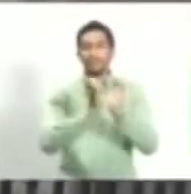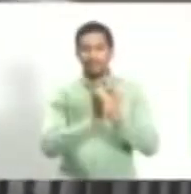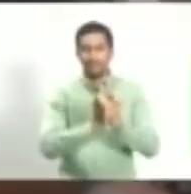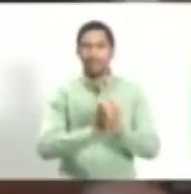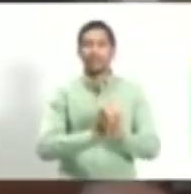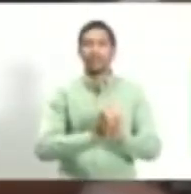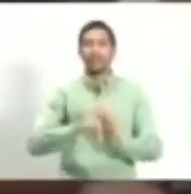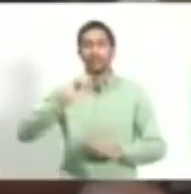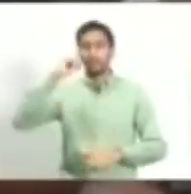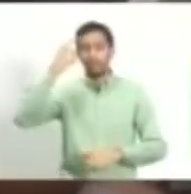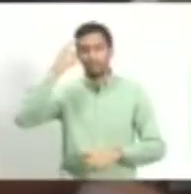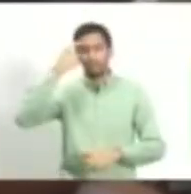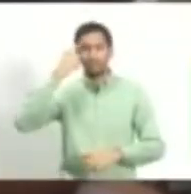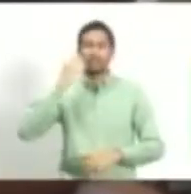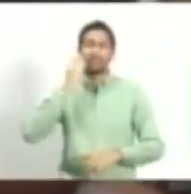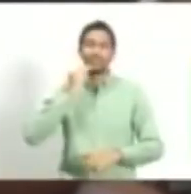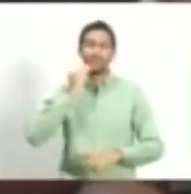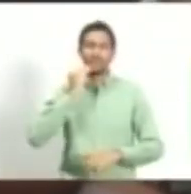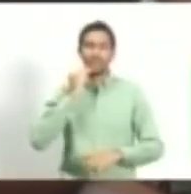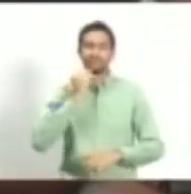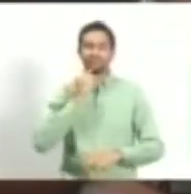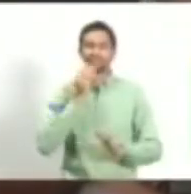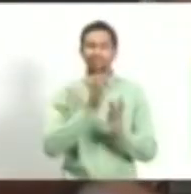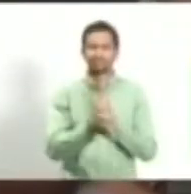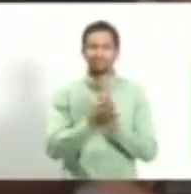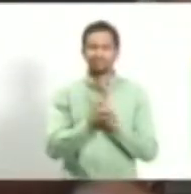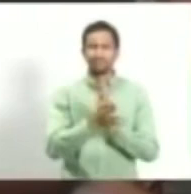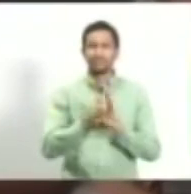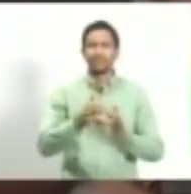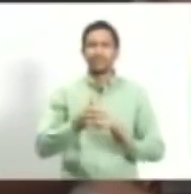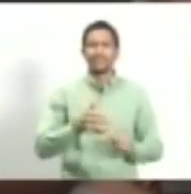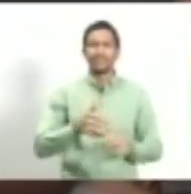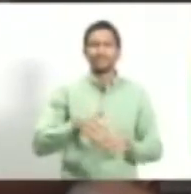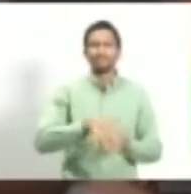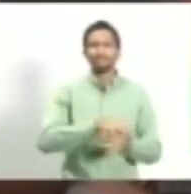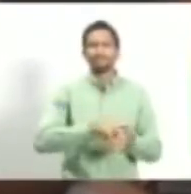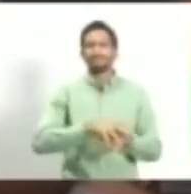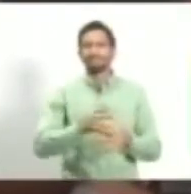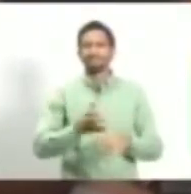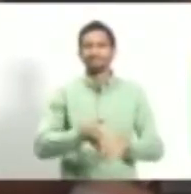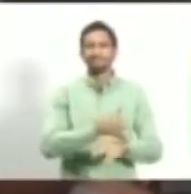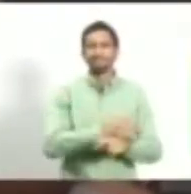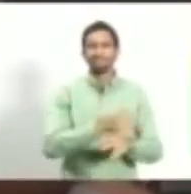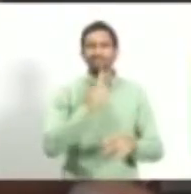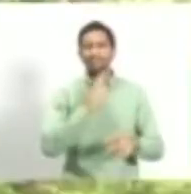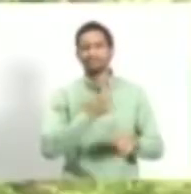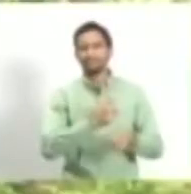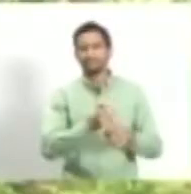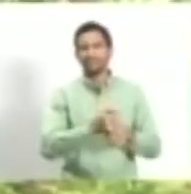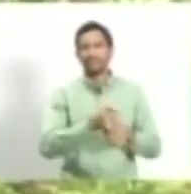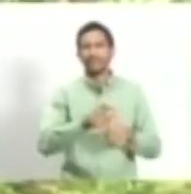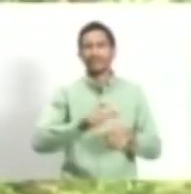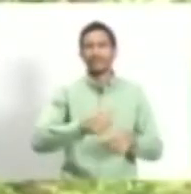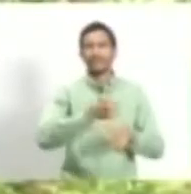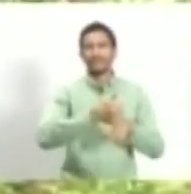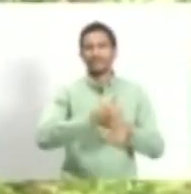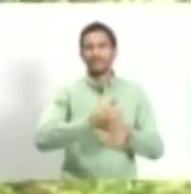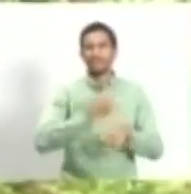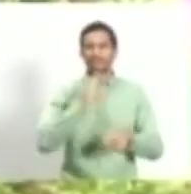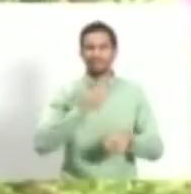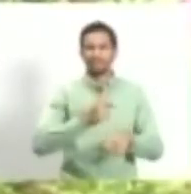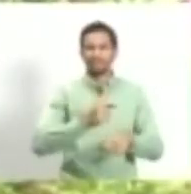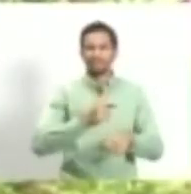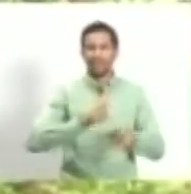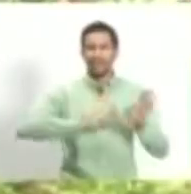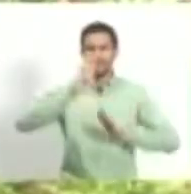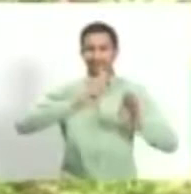el gobernador del Atlántico, Eduardo Verano de la Rosa, quien anunció que debido a la reacusación presentada por el candidato a la rectoría, Rafael Castillo Pacheco,